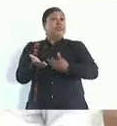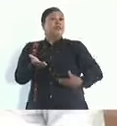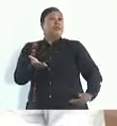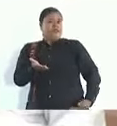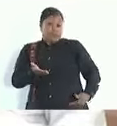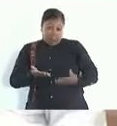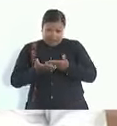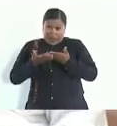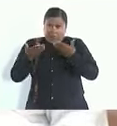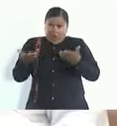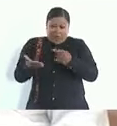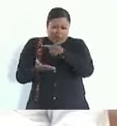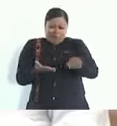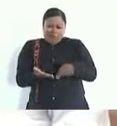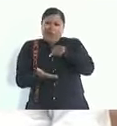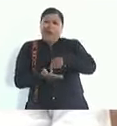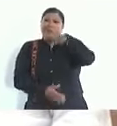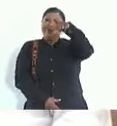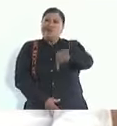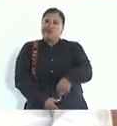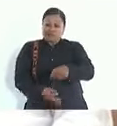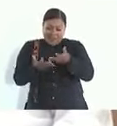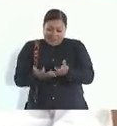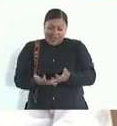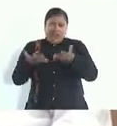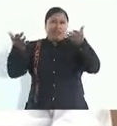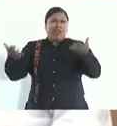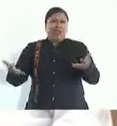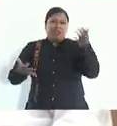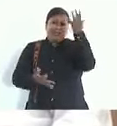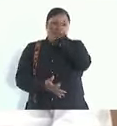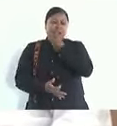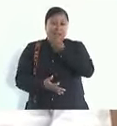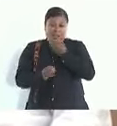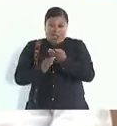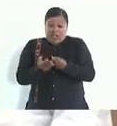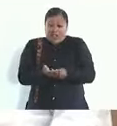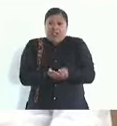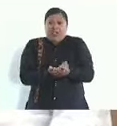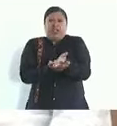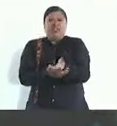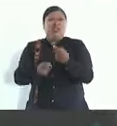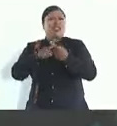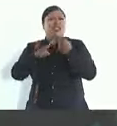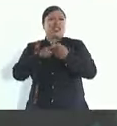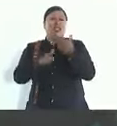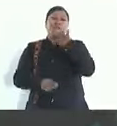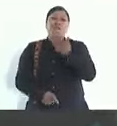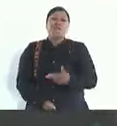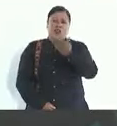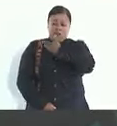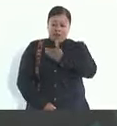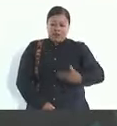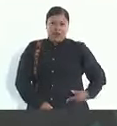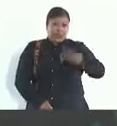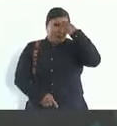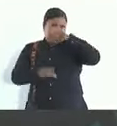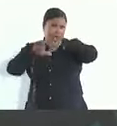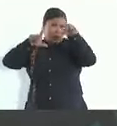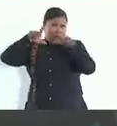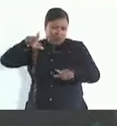este mágico lugar, en esta laguna encantada que vio nacer al mejor presidente de México, hoy